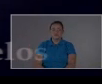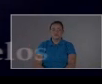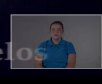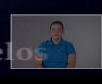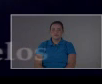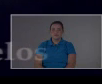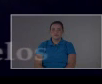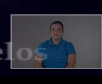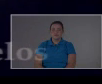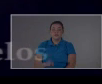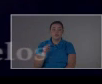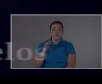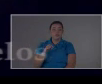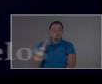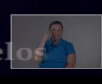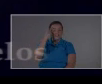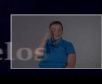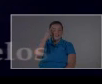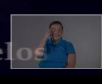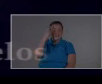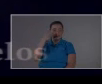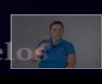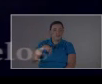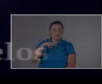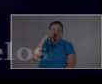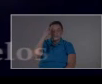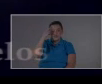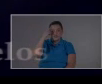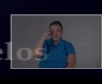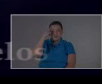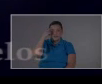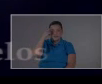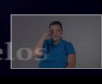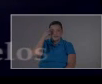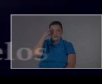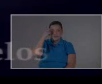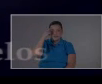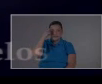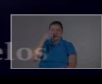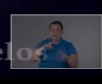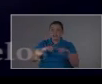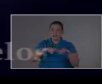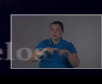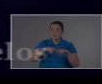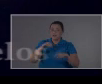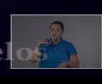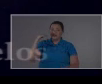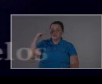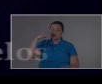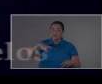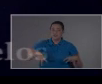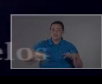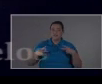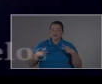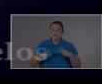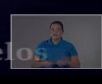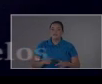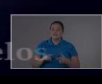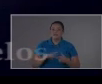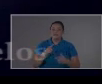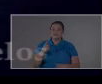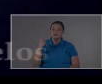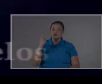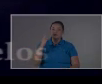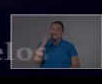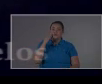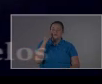seguramente se acordará, nos acordaremos de eso, pero dependiendo de la etapa de vida. Hermanos, si cuando una